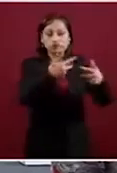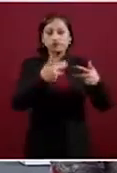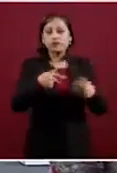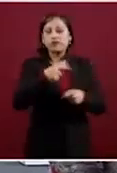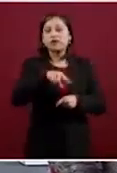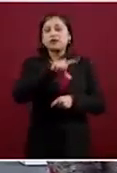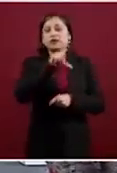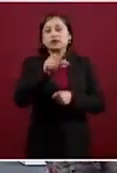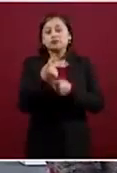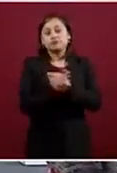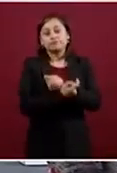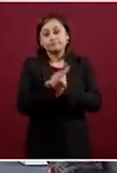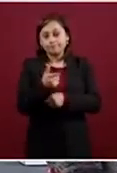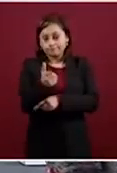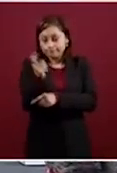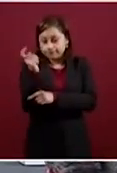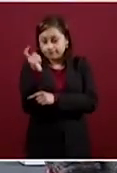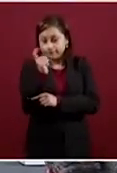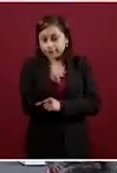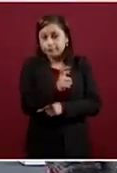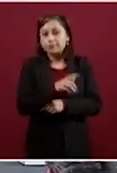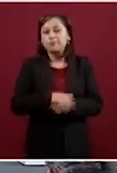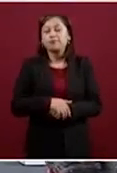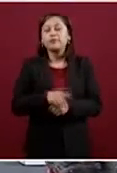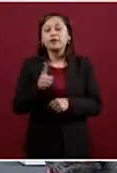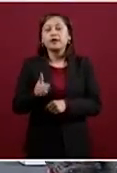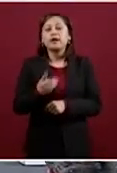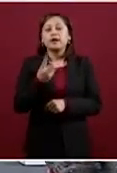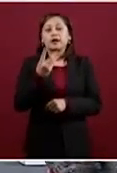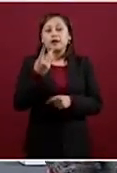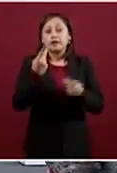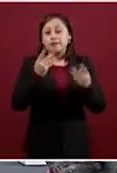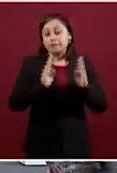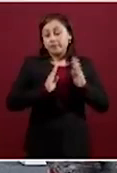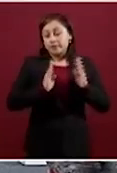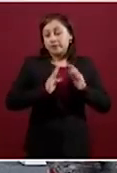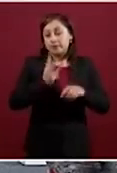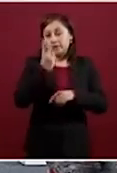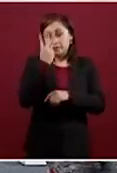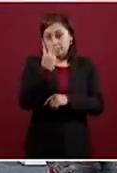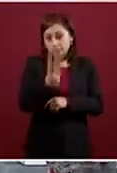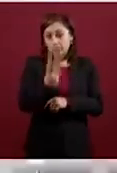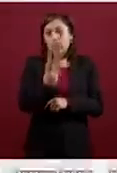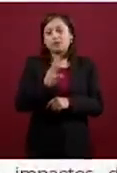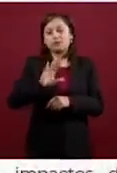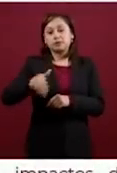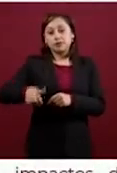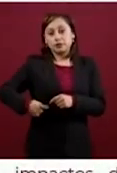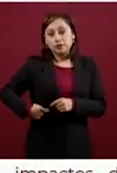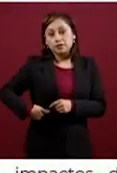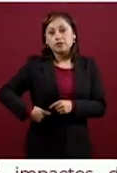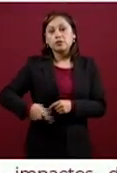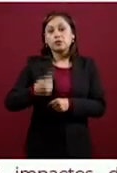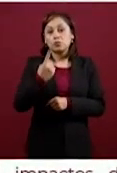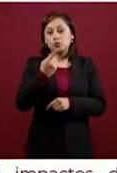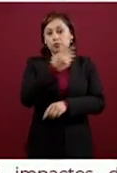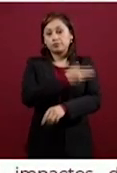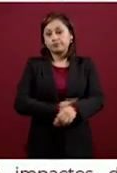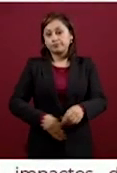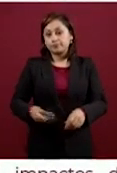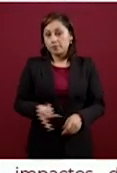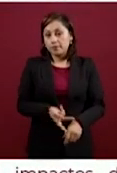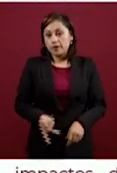Los resultados de esta agresión, 3 de tropa heridos, uno perdió la pierna, una camioneta Cheyenne blindada que